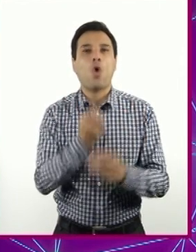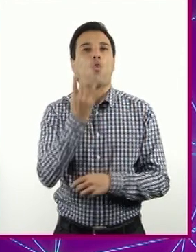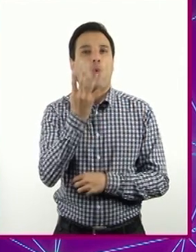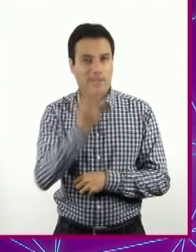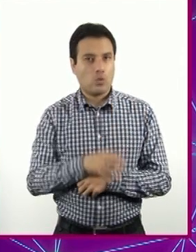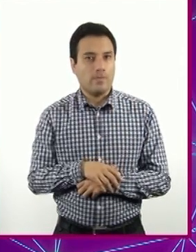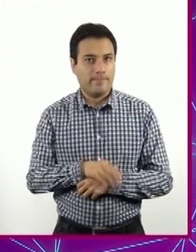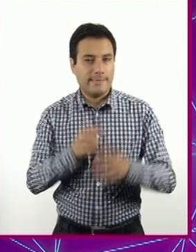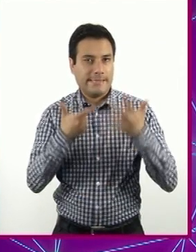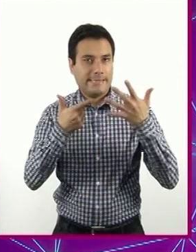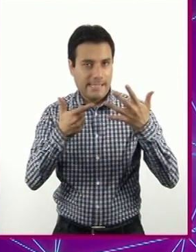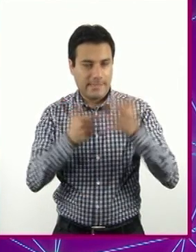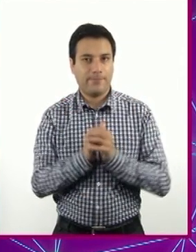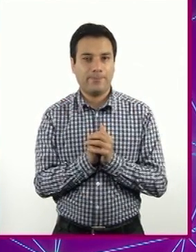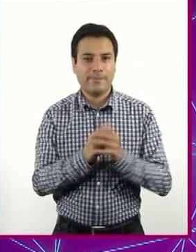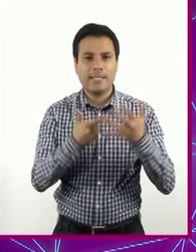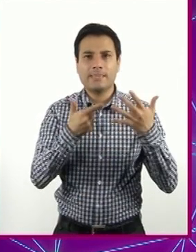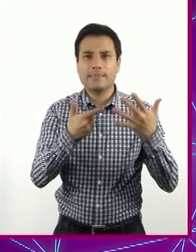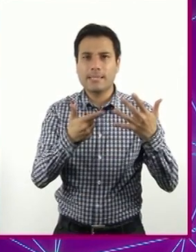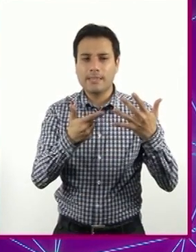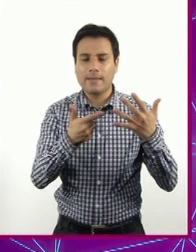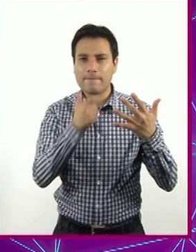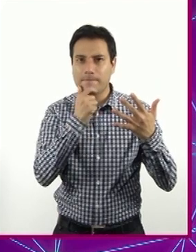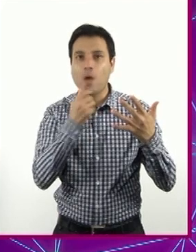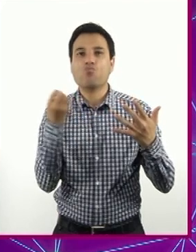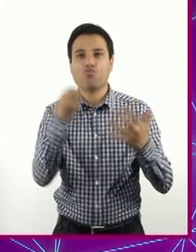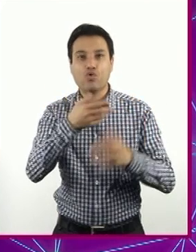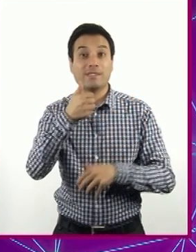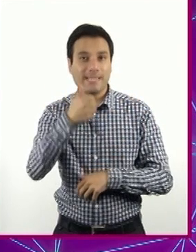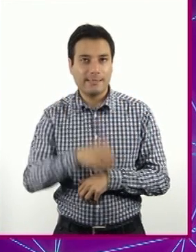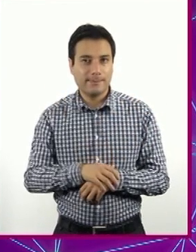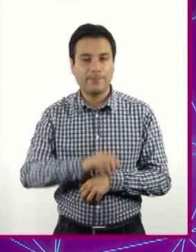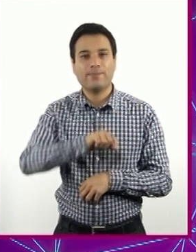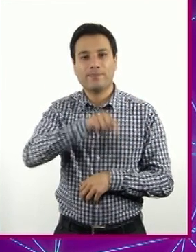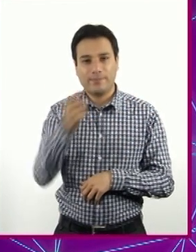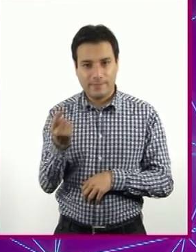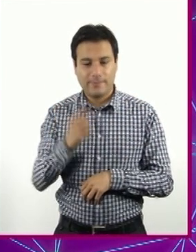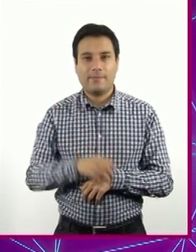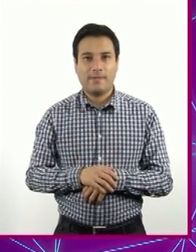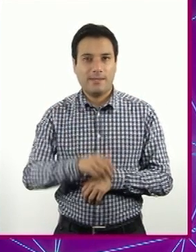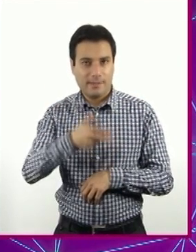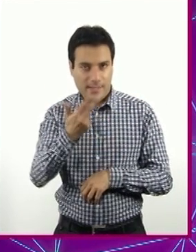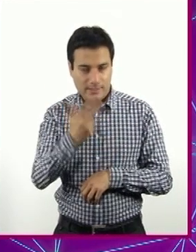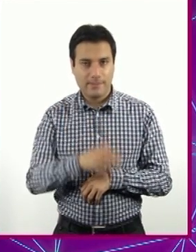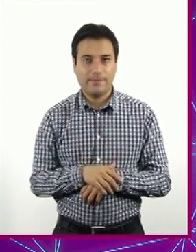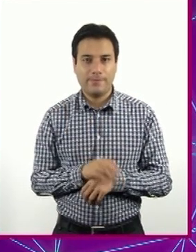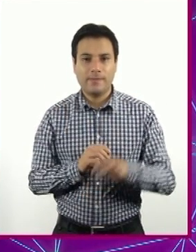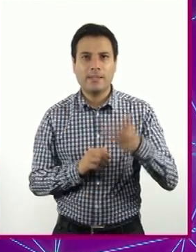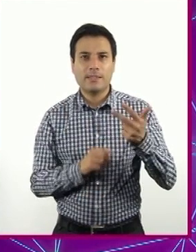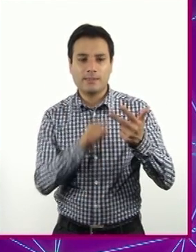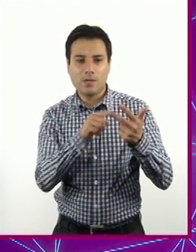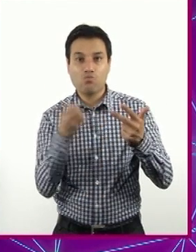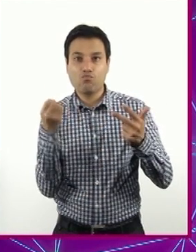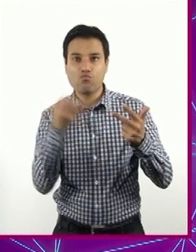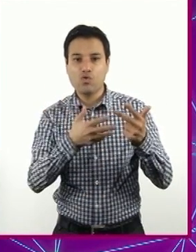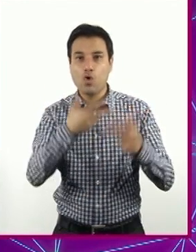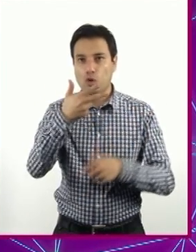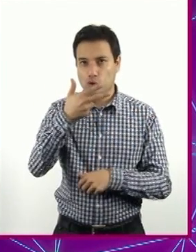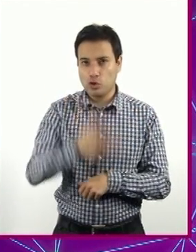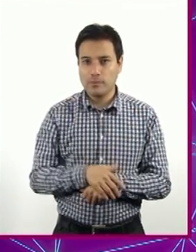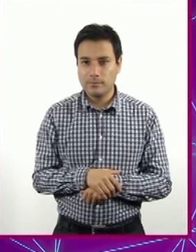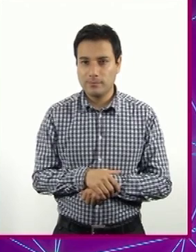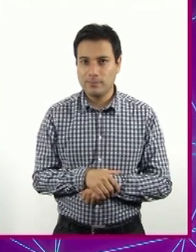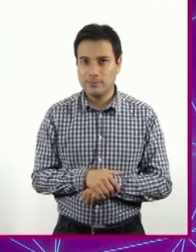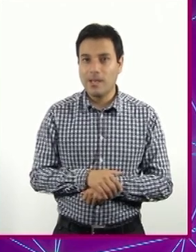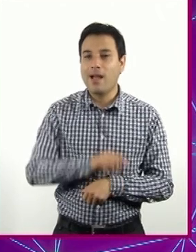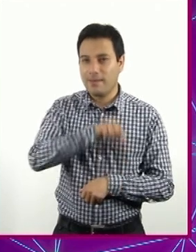4. Del 7 al 13, la diferencia es 6. Del 13 al 21,